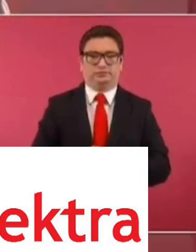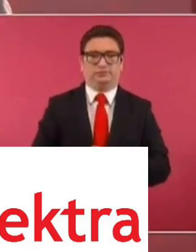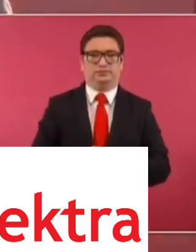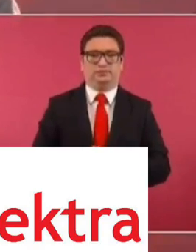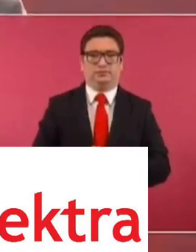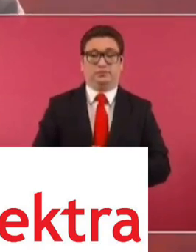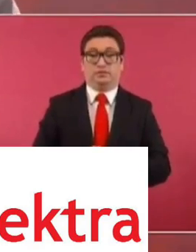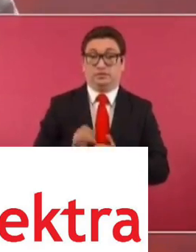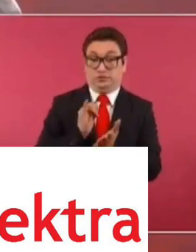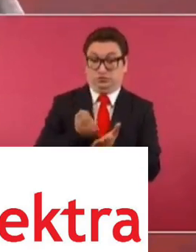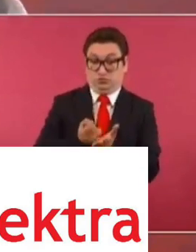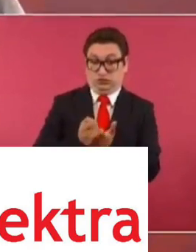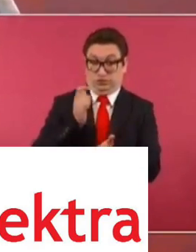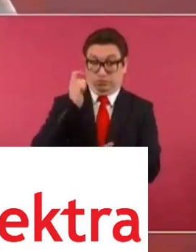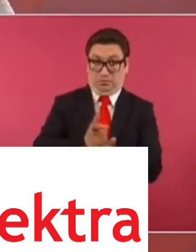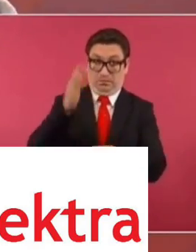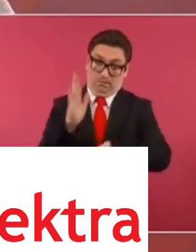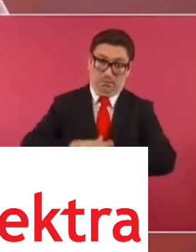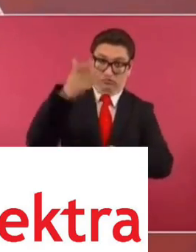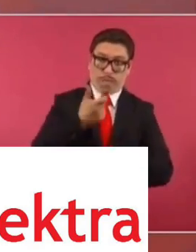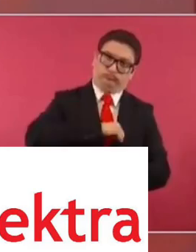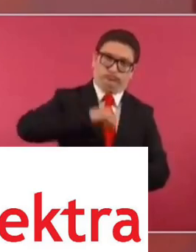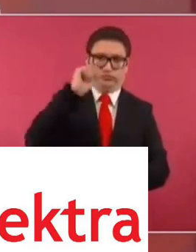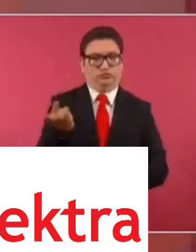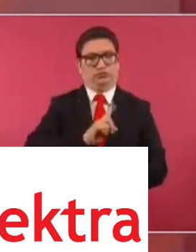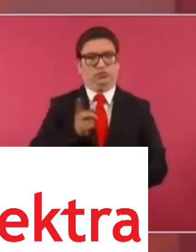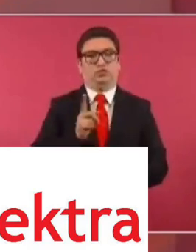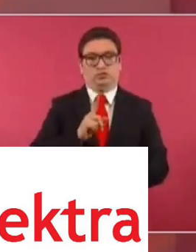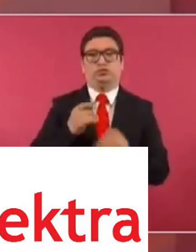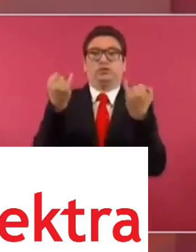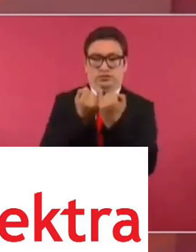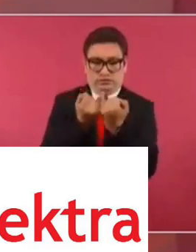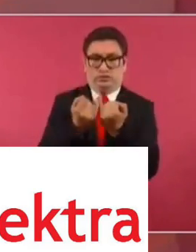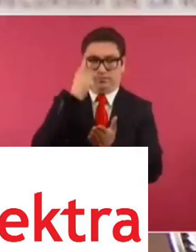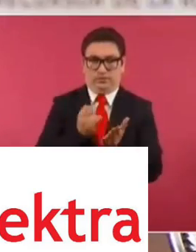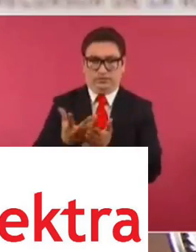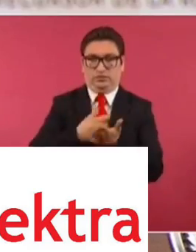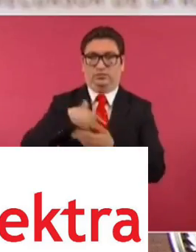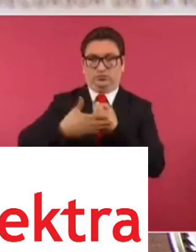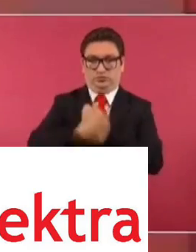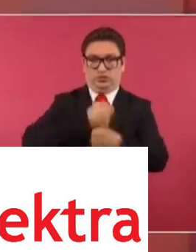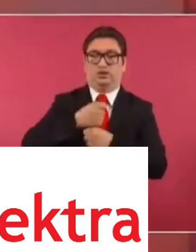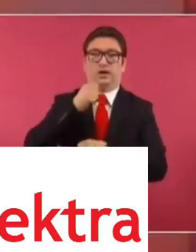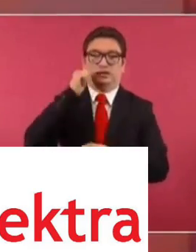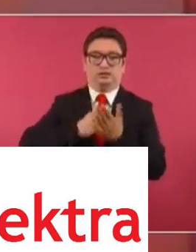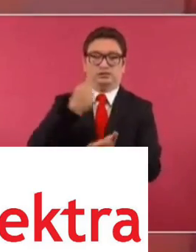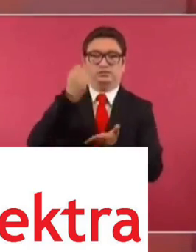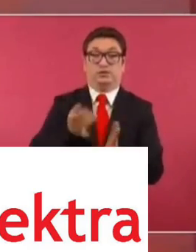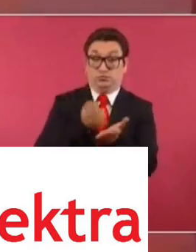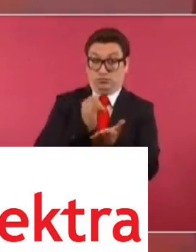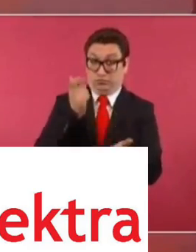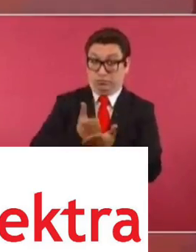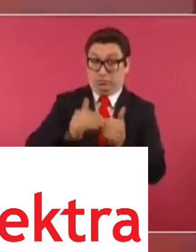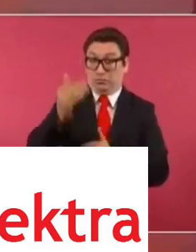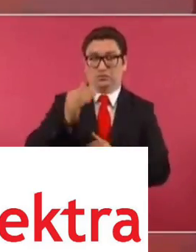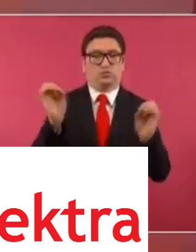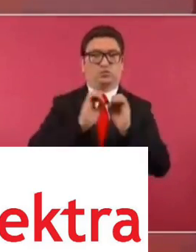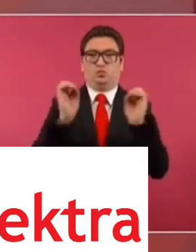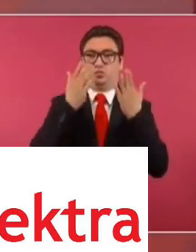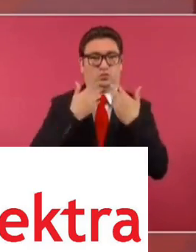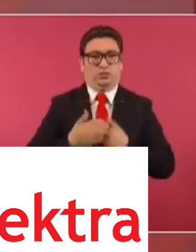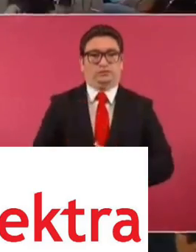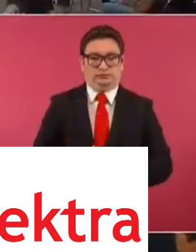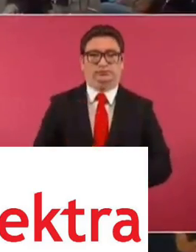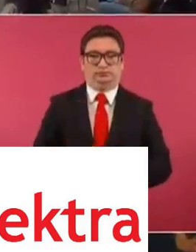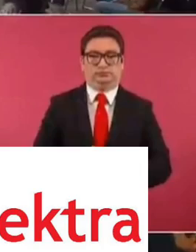No se trata de aumentar los impuestos. También aprovecho para agradecerle a los legisladores que ya aprobaron la ley de ingresos. Y no hay aumentos de impuestos. Yo tengo ni de